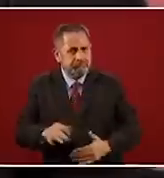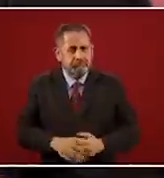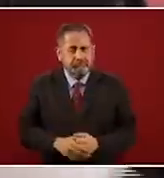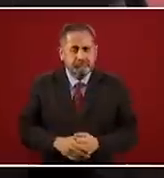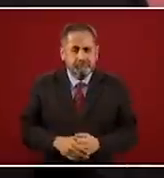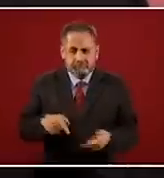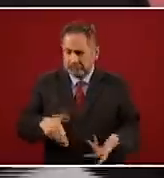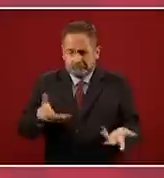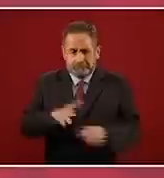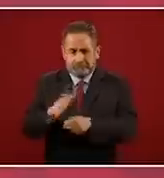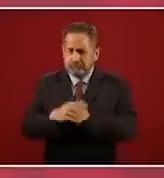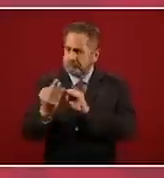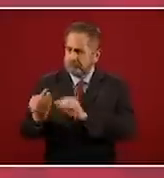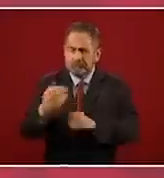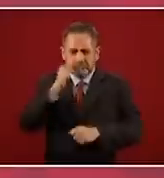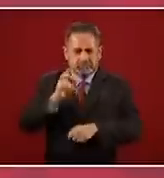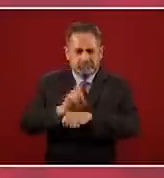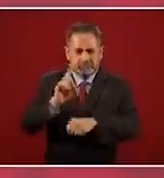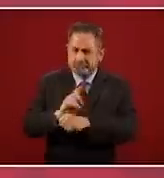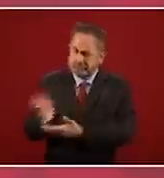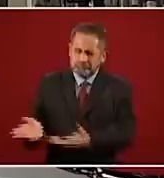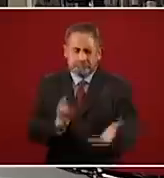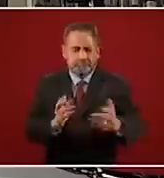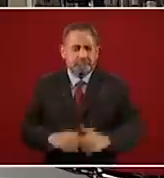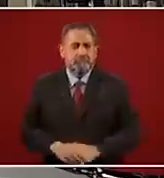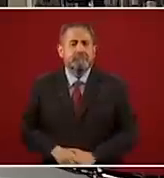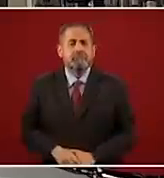si aquí estamos dando la cara todos los días.